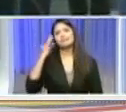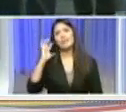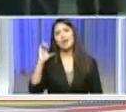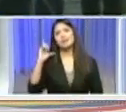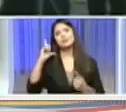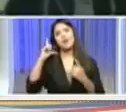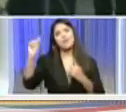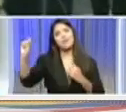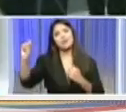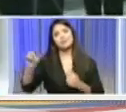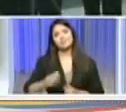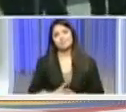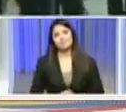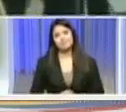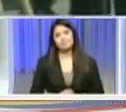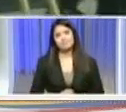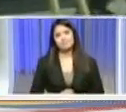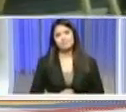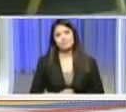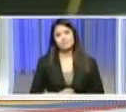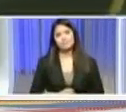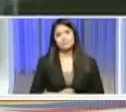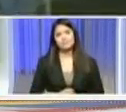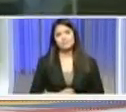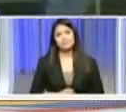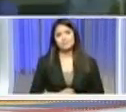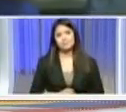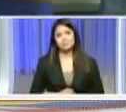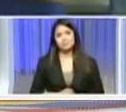su lugar de vida.